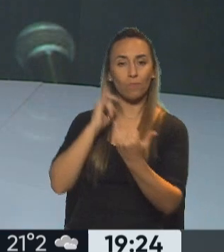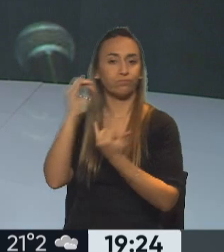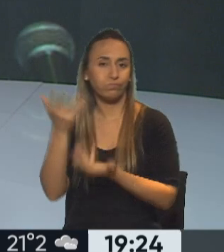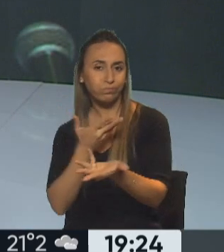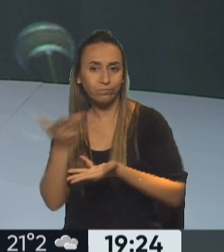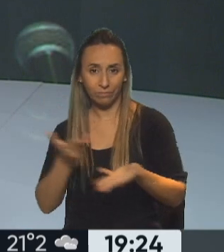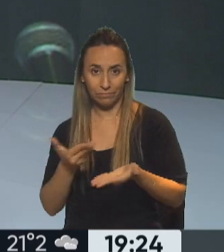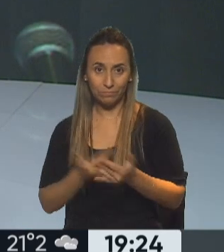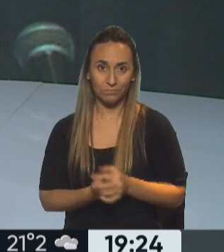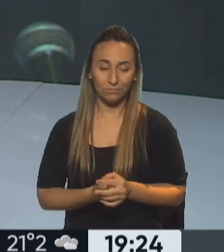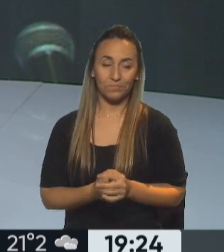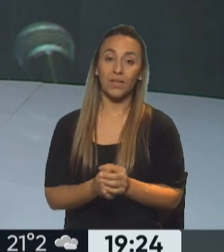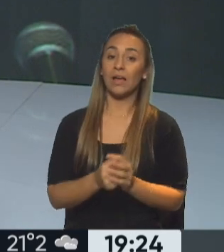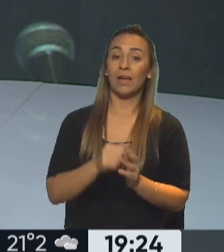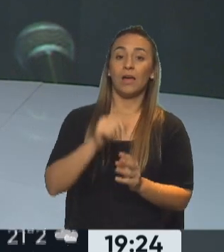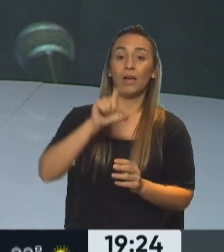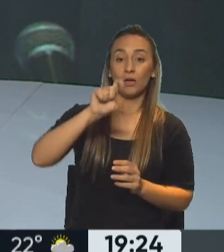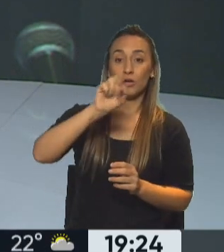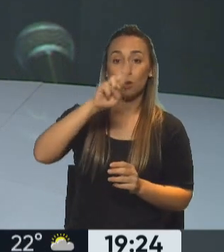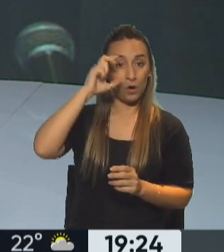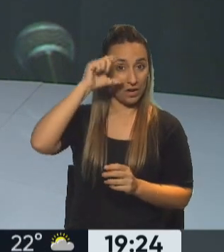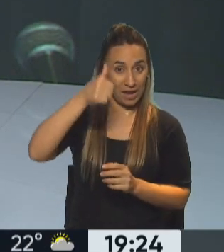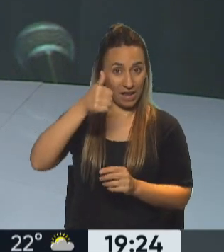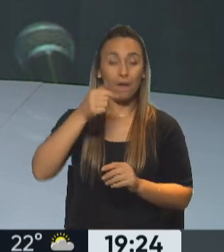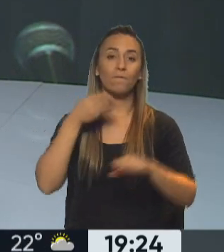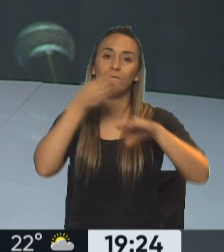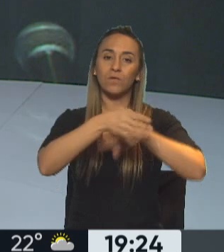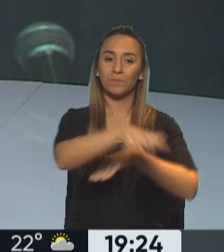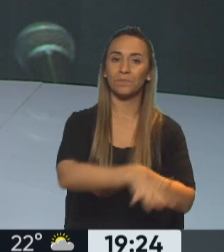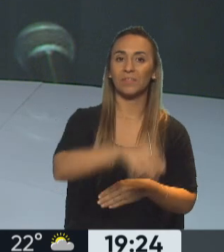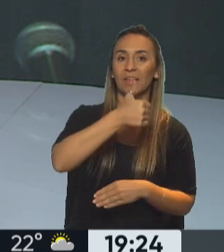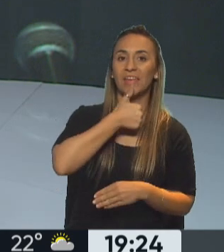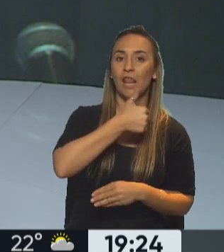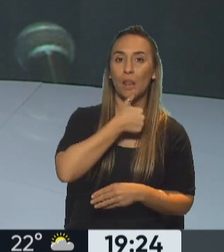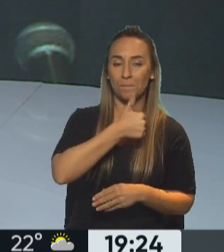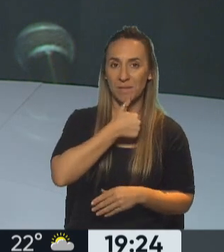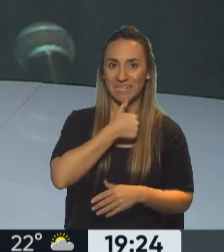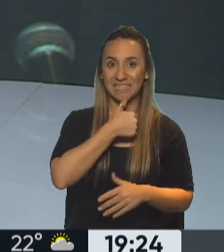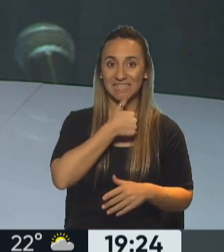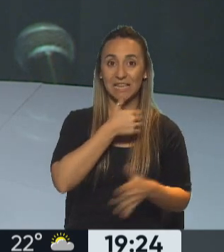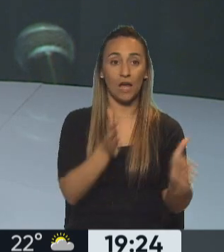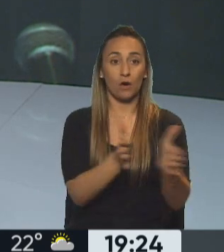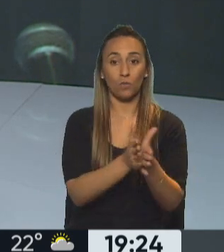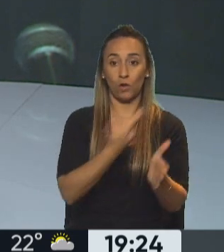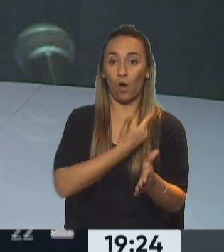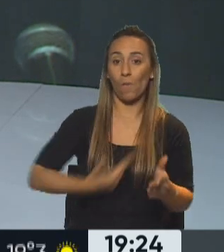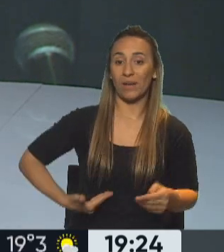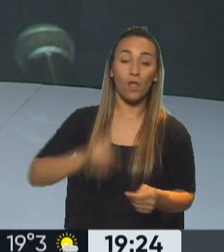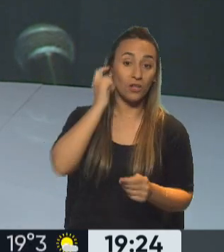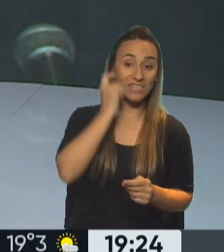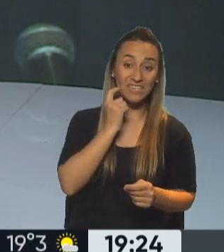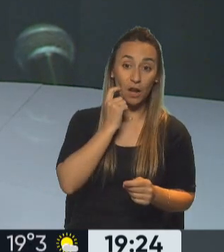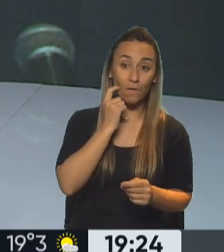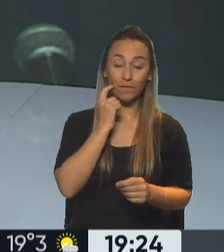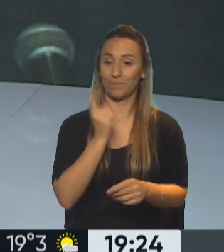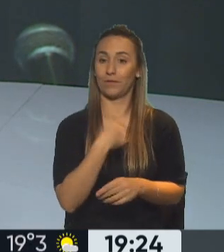social Twitter. Rafael Correa estuvo también en Quilmes en una actividad con el gobernador Kicillof y allí